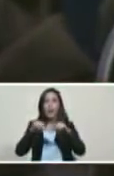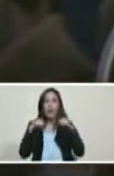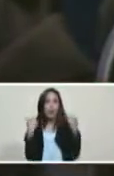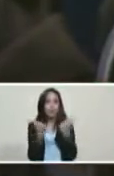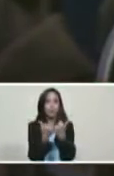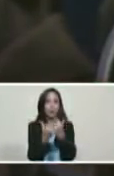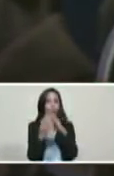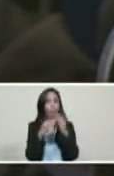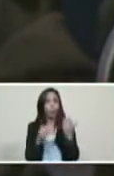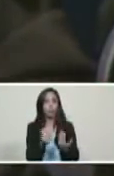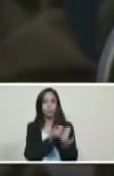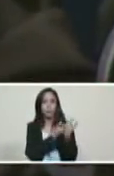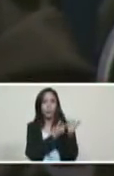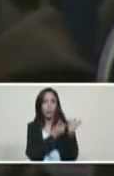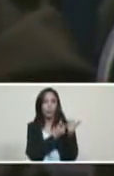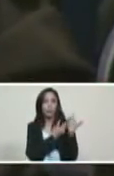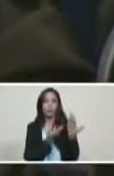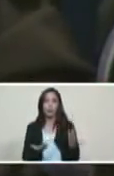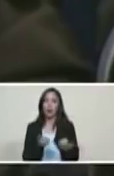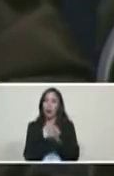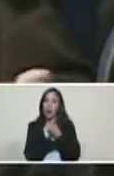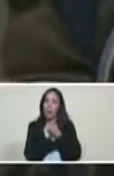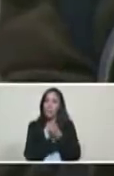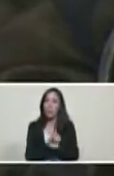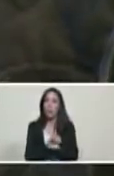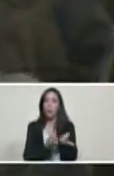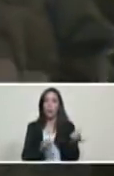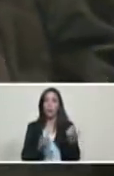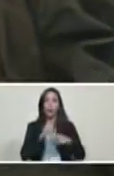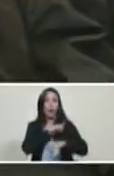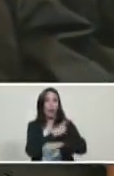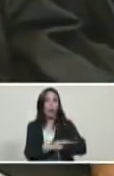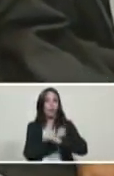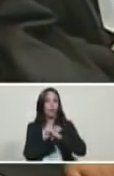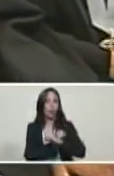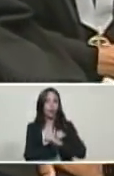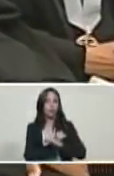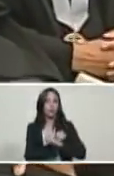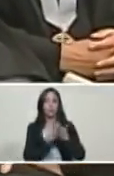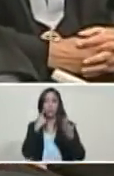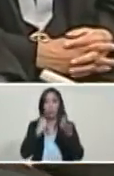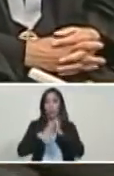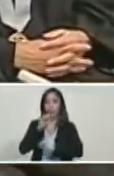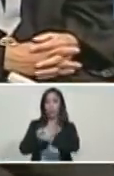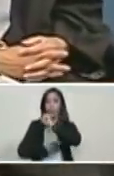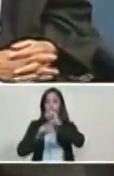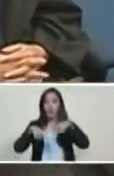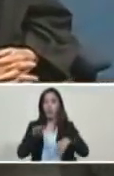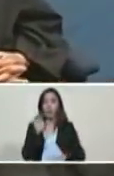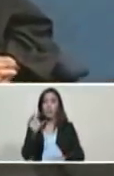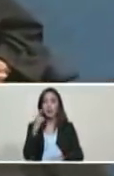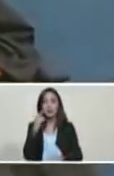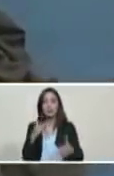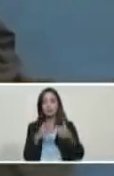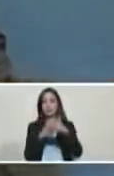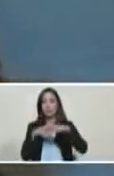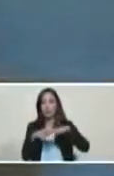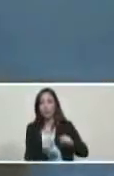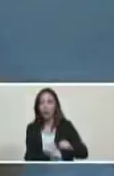siendo corresponsables con amor, fortaleza, para defender nuestras tierras ante el